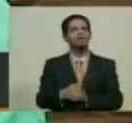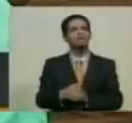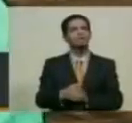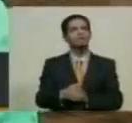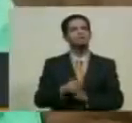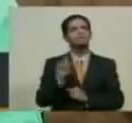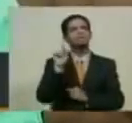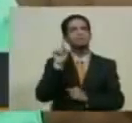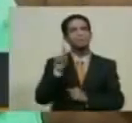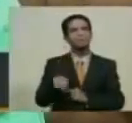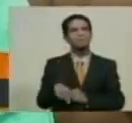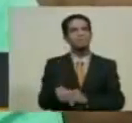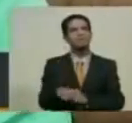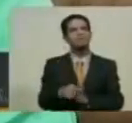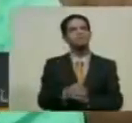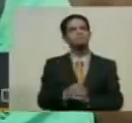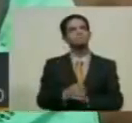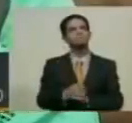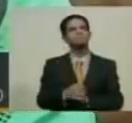también